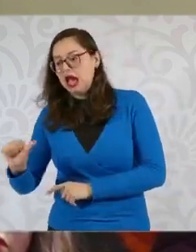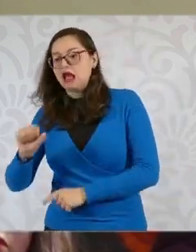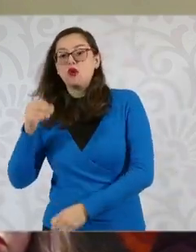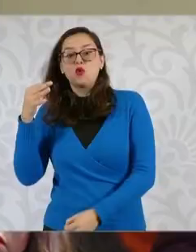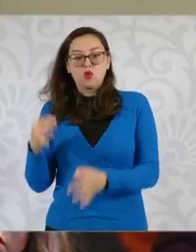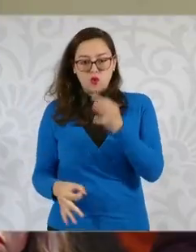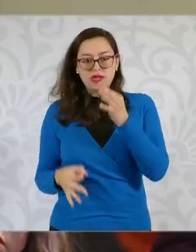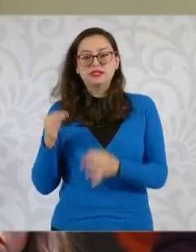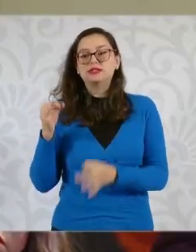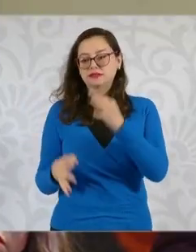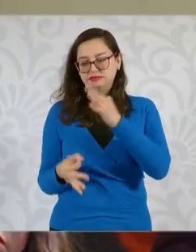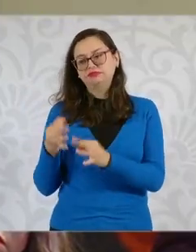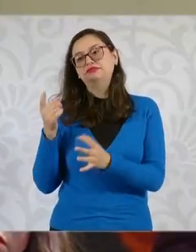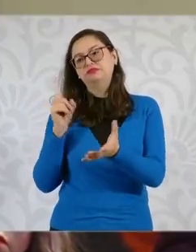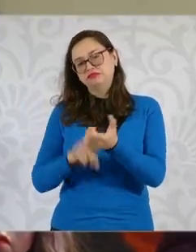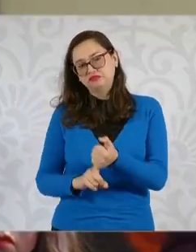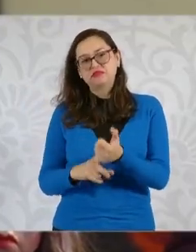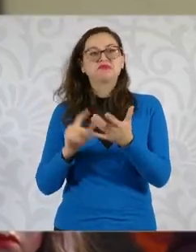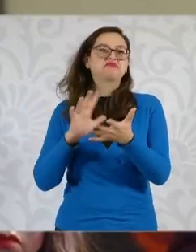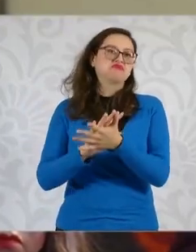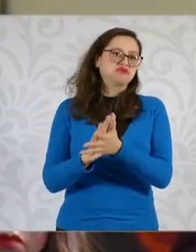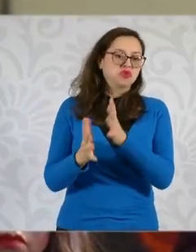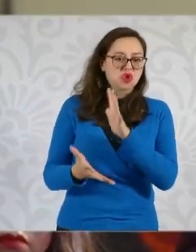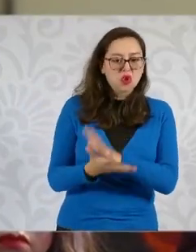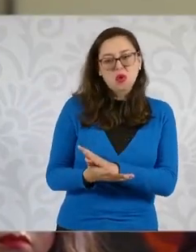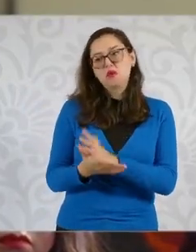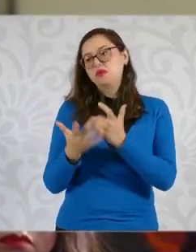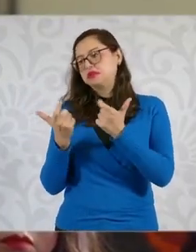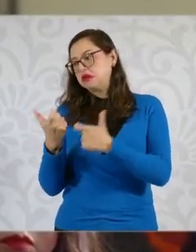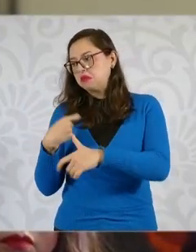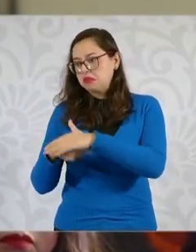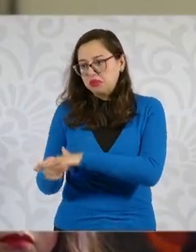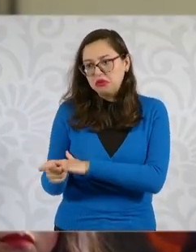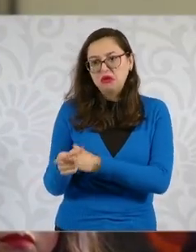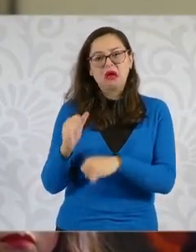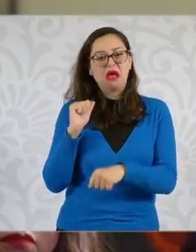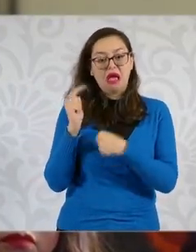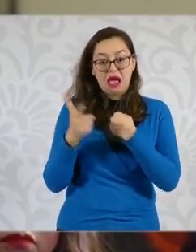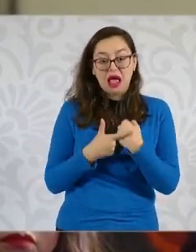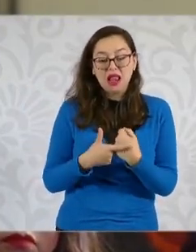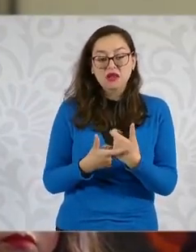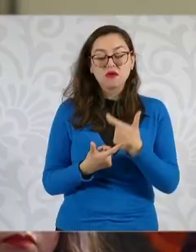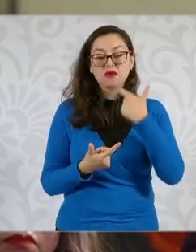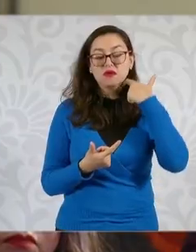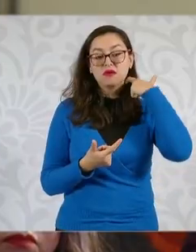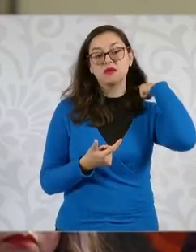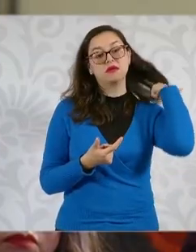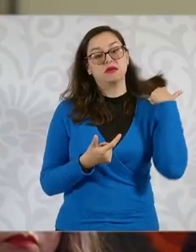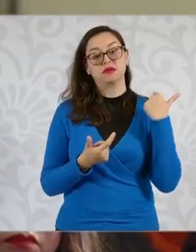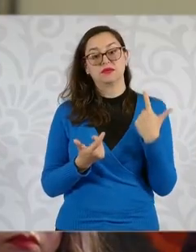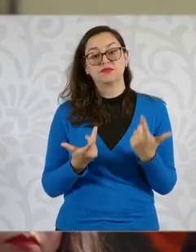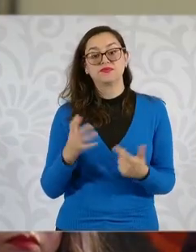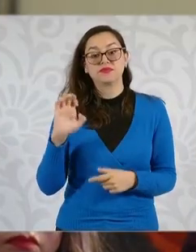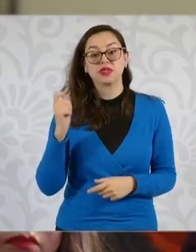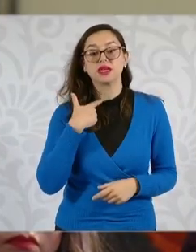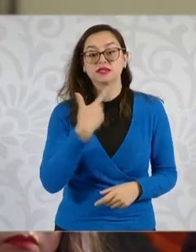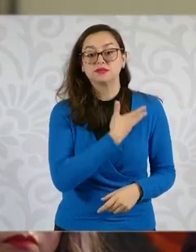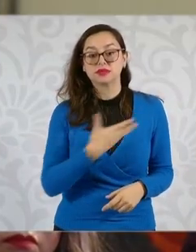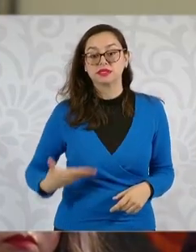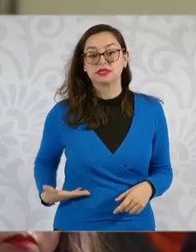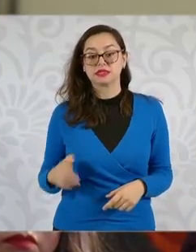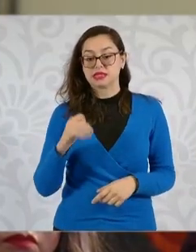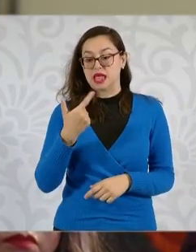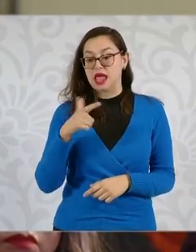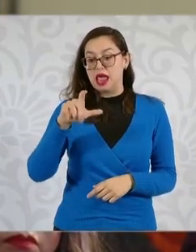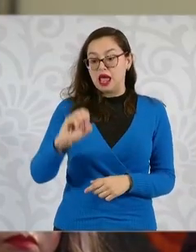se prestan ya sea por situaciones económicas a esta situación el expresidente Andrés Manuel